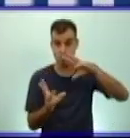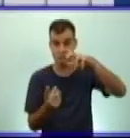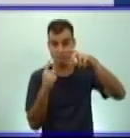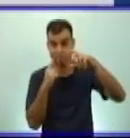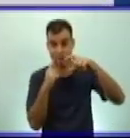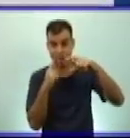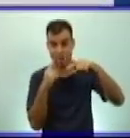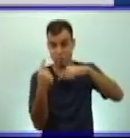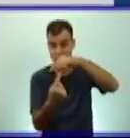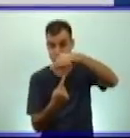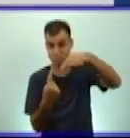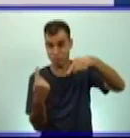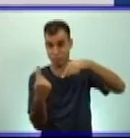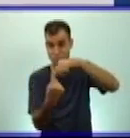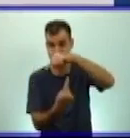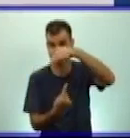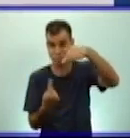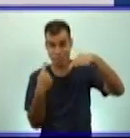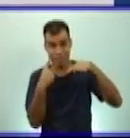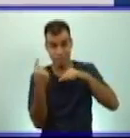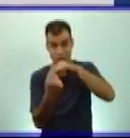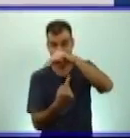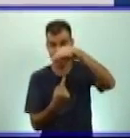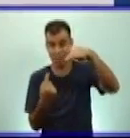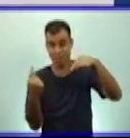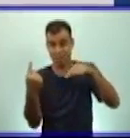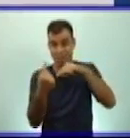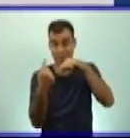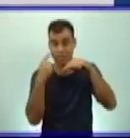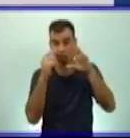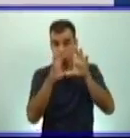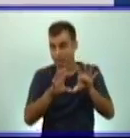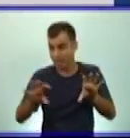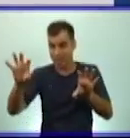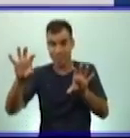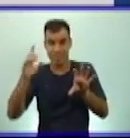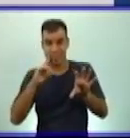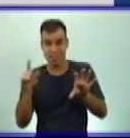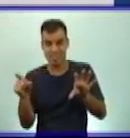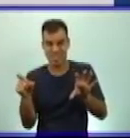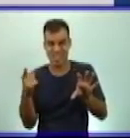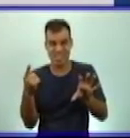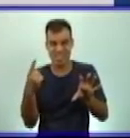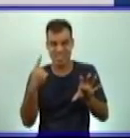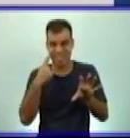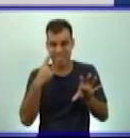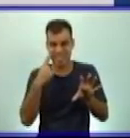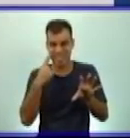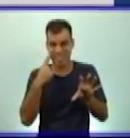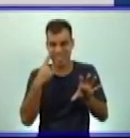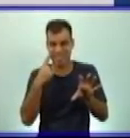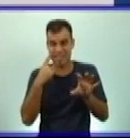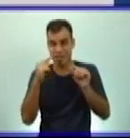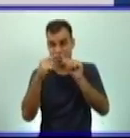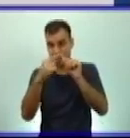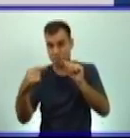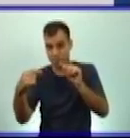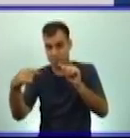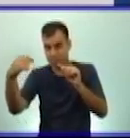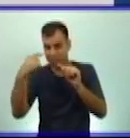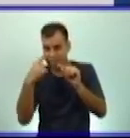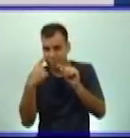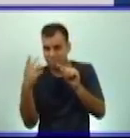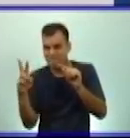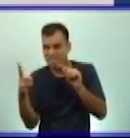y bueno, pues un esquema gráfico al lado, el cual nos está indicando que el segmento de recta orientado que representa la